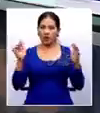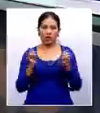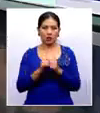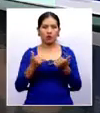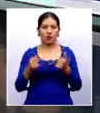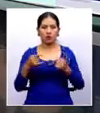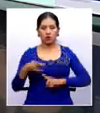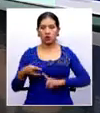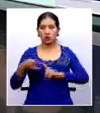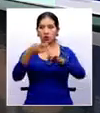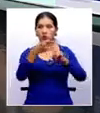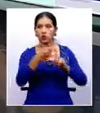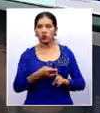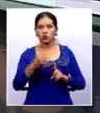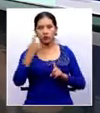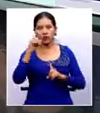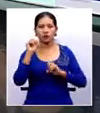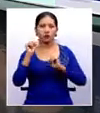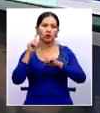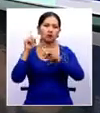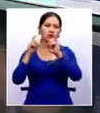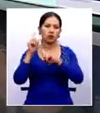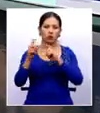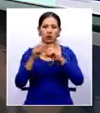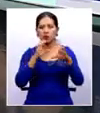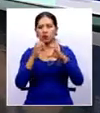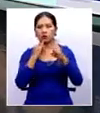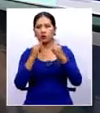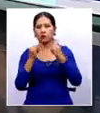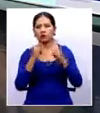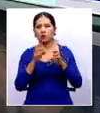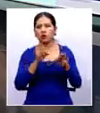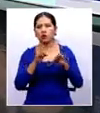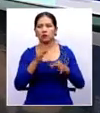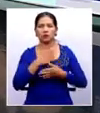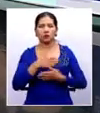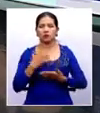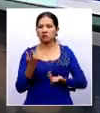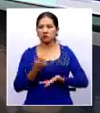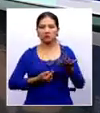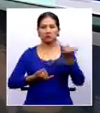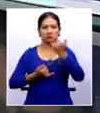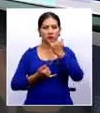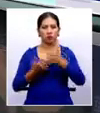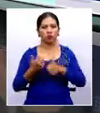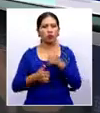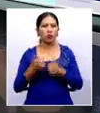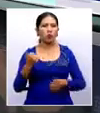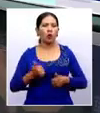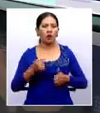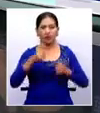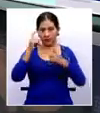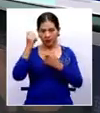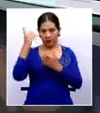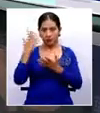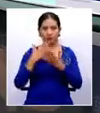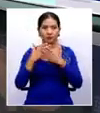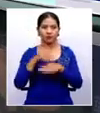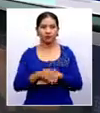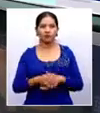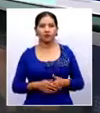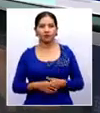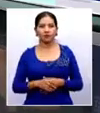Zoom, un poco para entender qué es lo que ha sucedido y quiénes estarían involucrados. ¿Cómo está, senadora? Buenas noches.